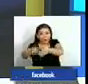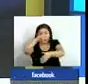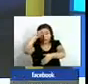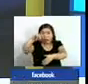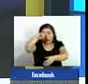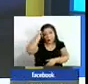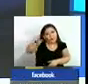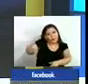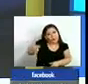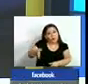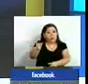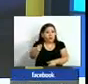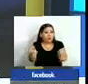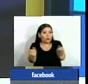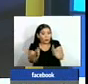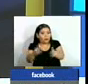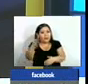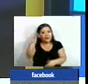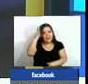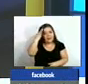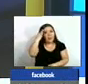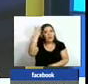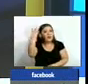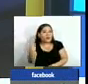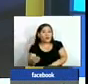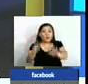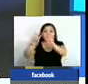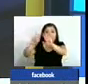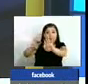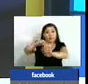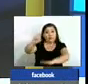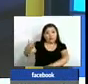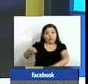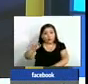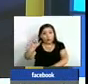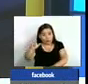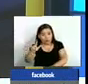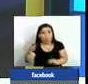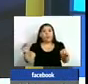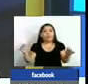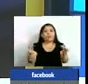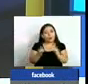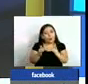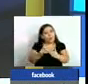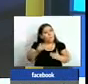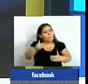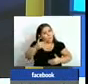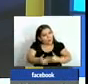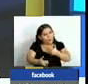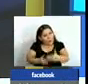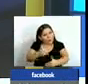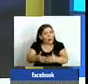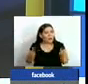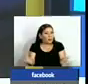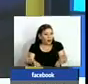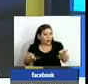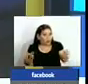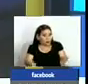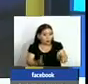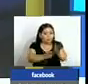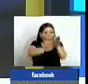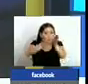de pasajeros. Esto, recordemos que estaba para el 7 de julio. Además, que continúan a pasos acelerados la construcción de las